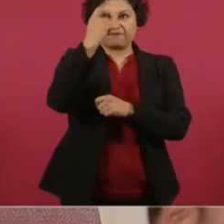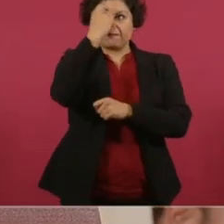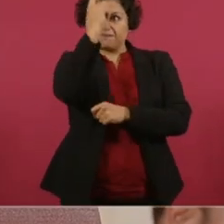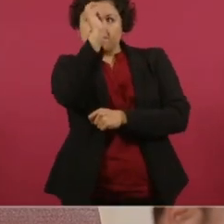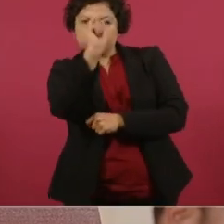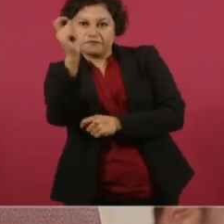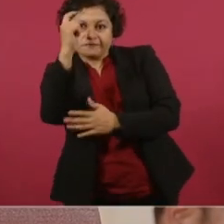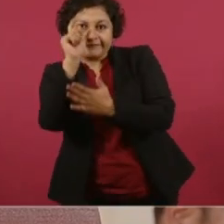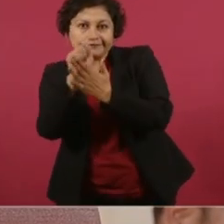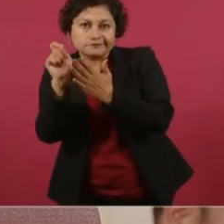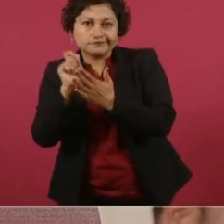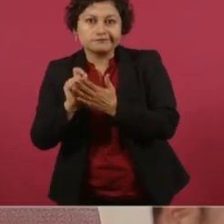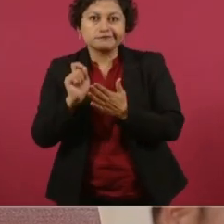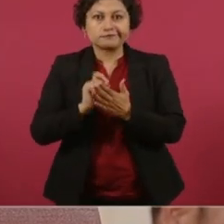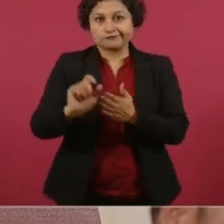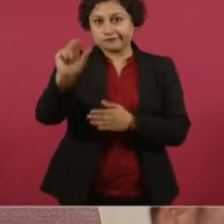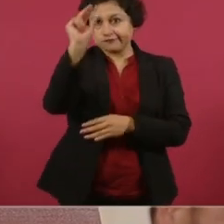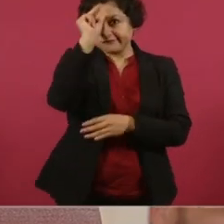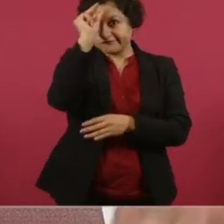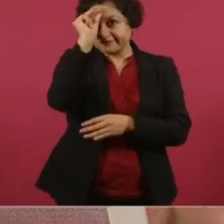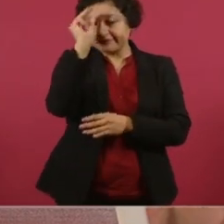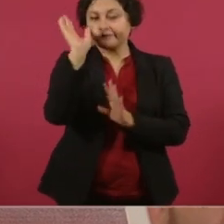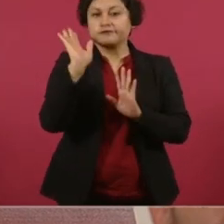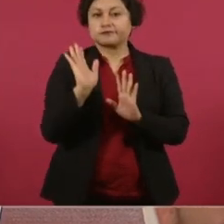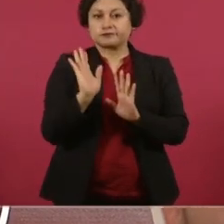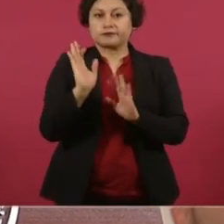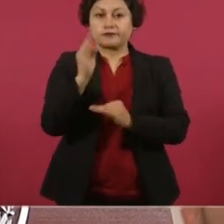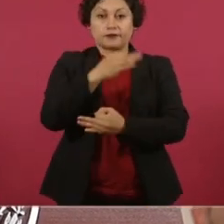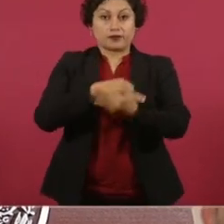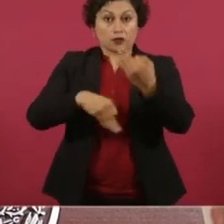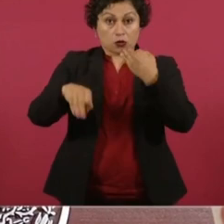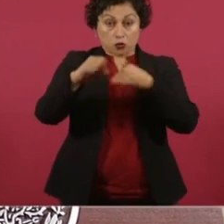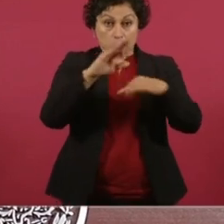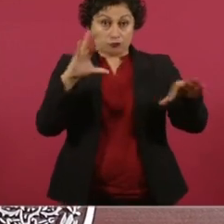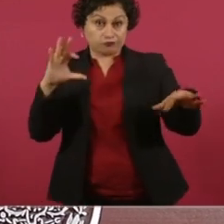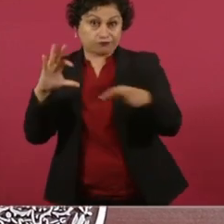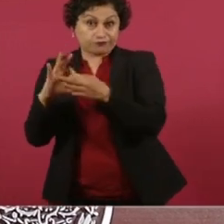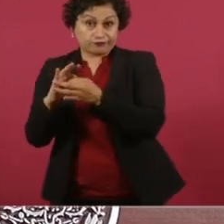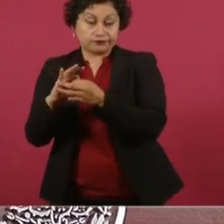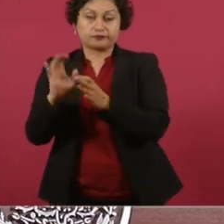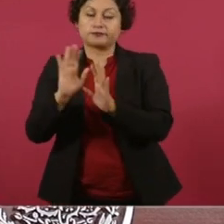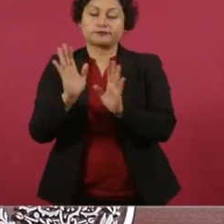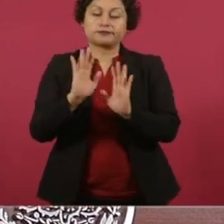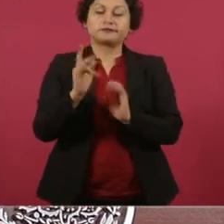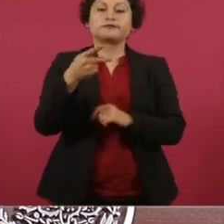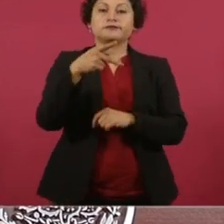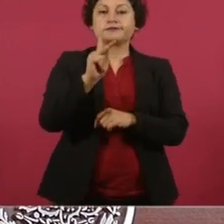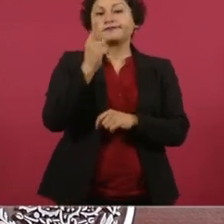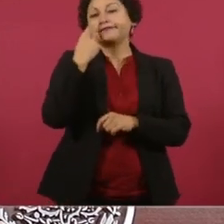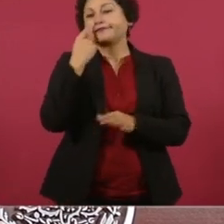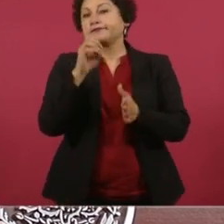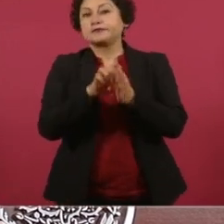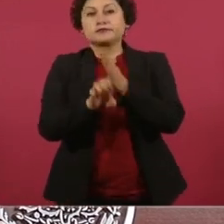todos, pero sí, sí tienen a Denise Dresser, a